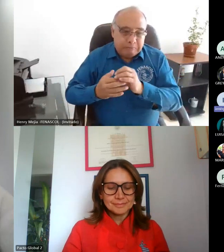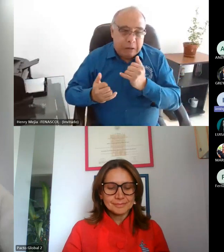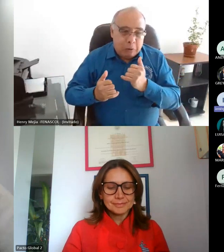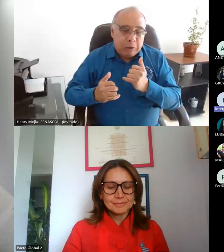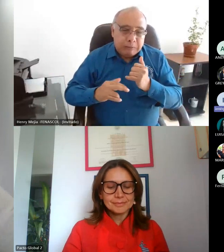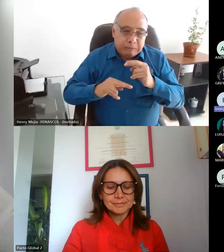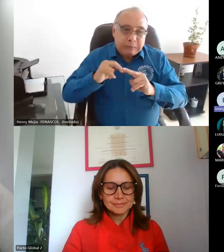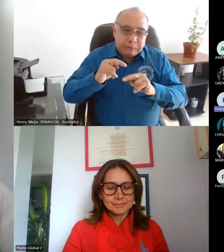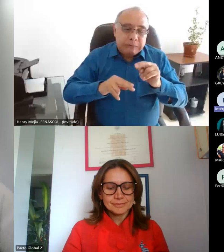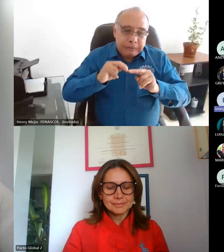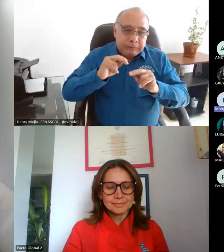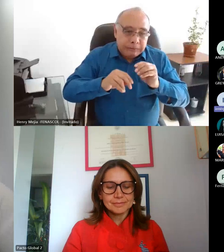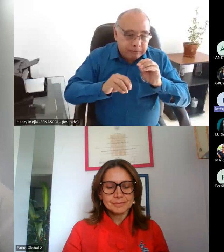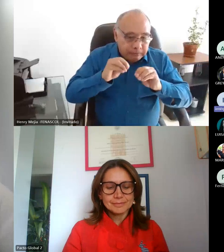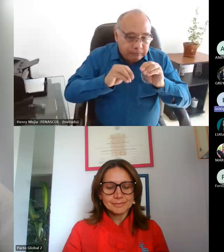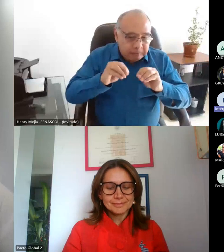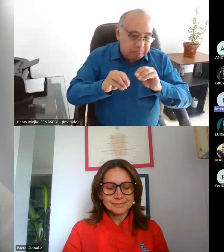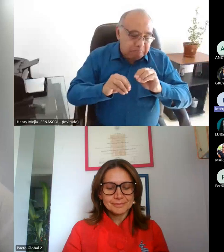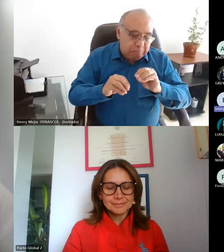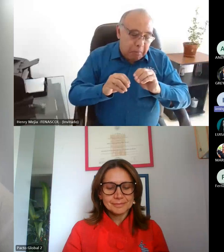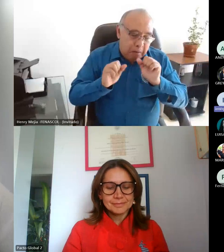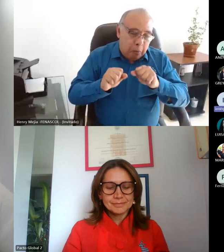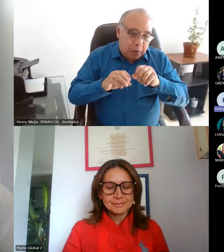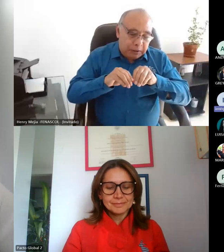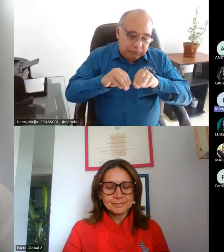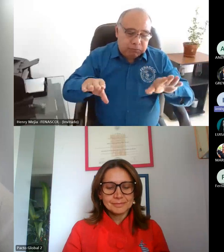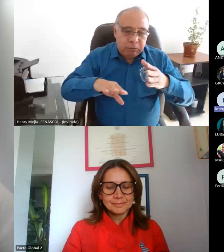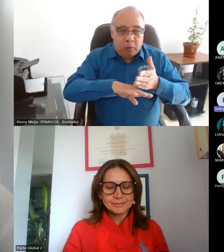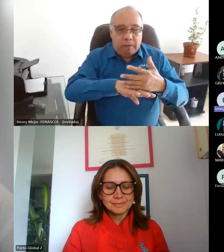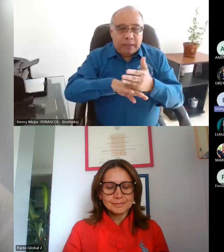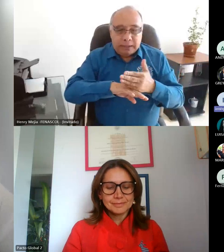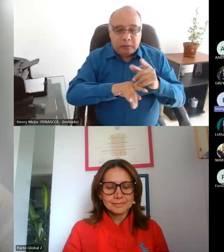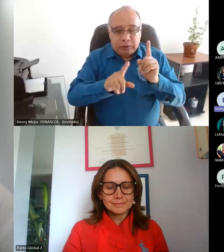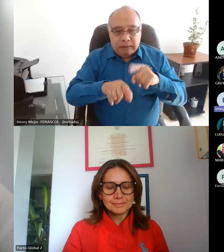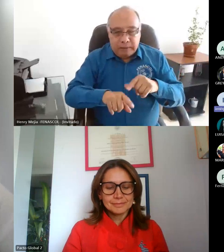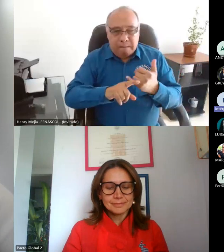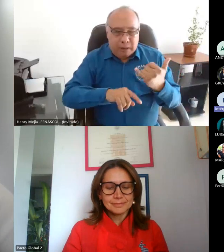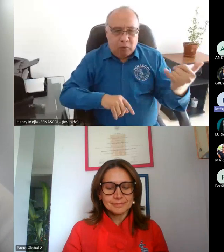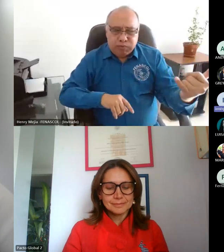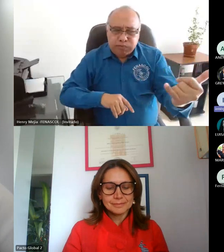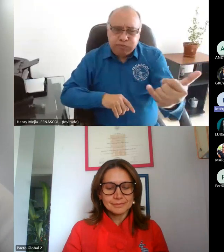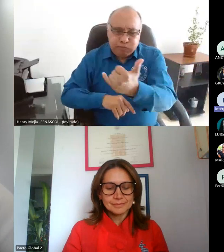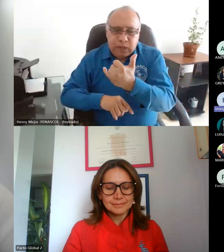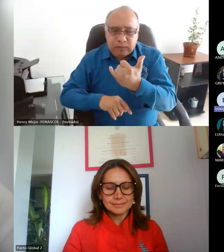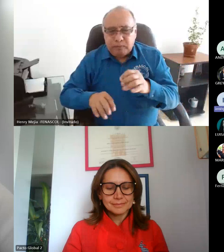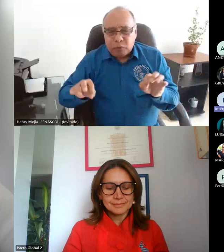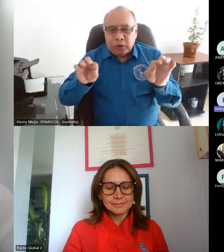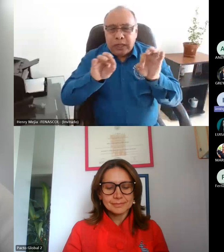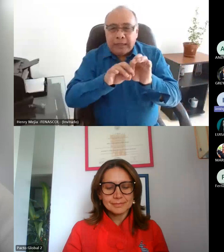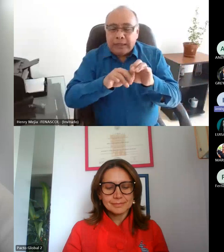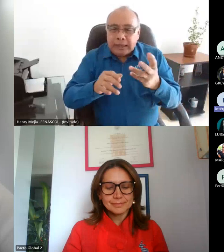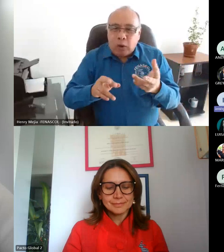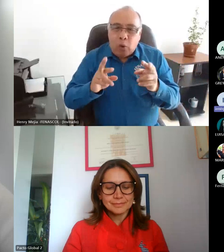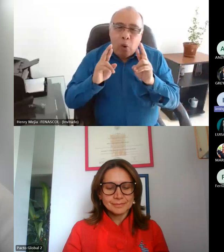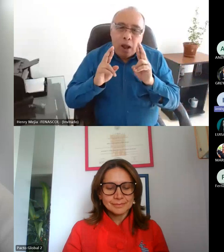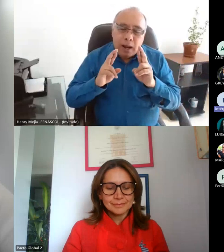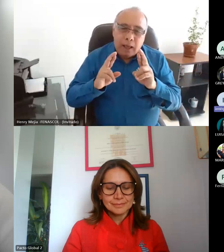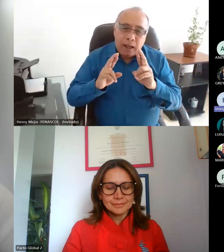tema del lenguaje inclusivo sí eh tenemos que construir camino eh estamos en ese ejercicio pues de